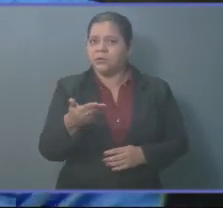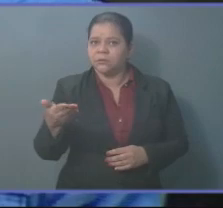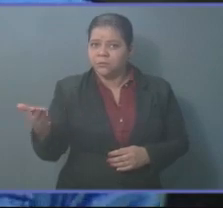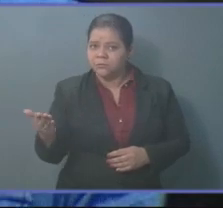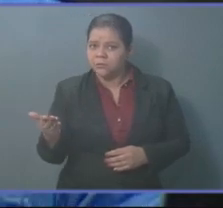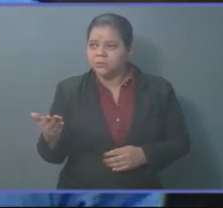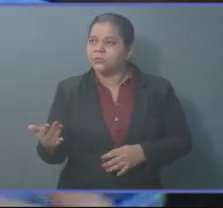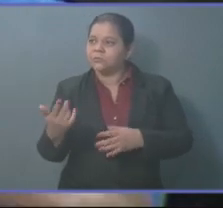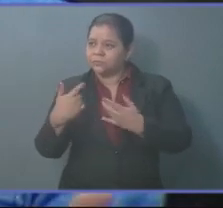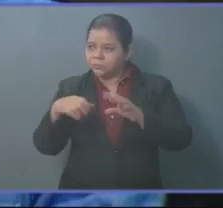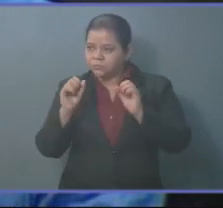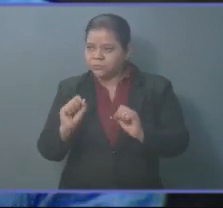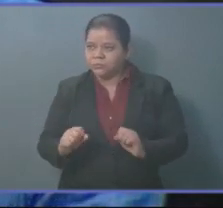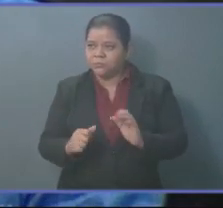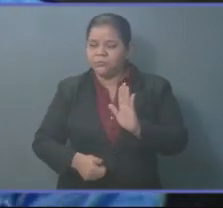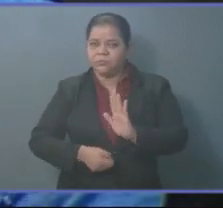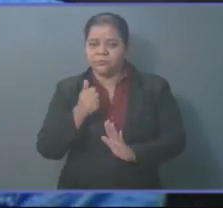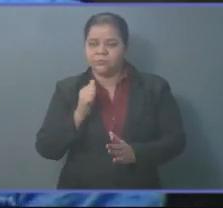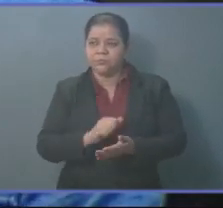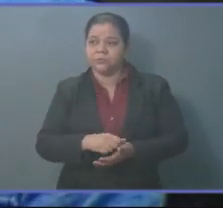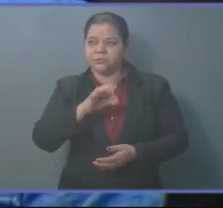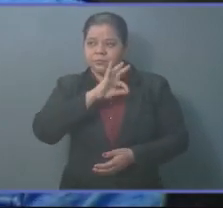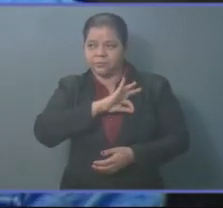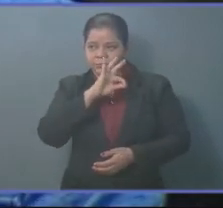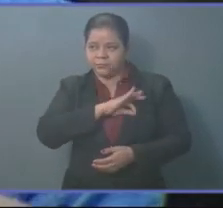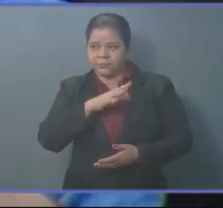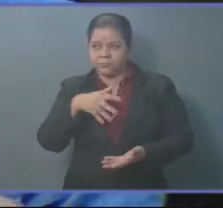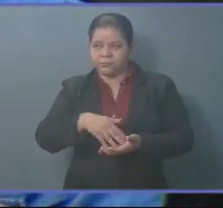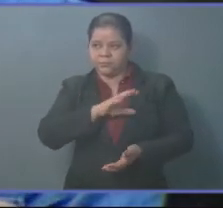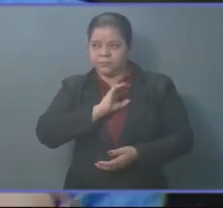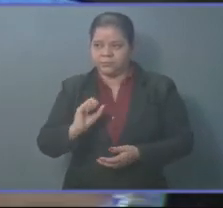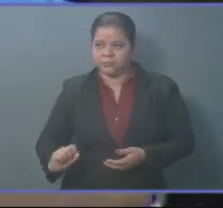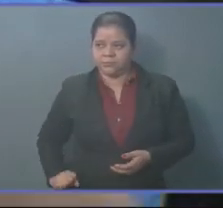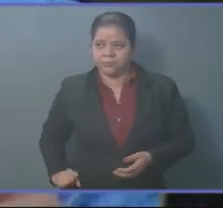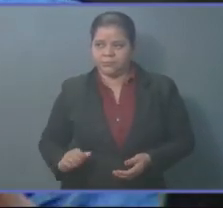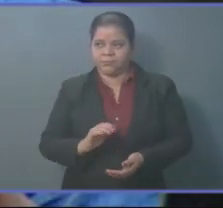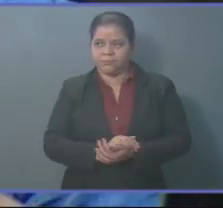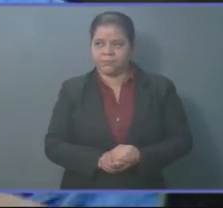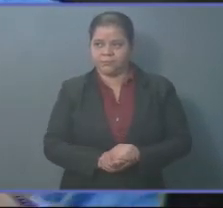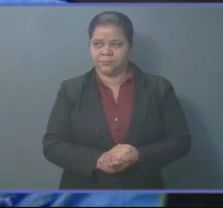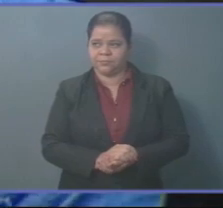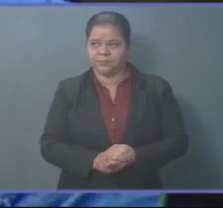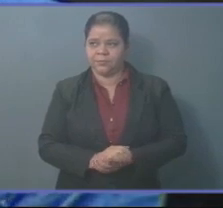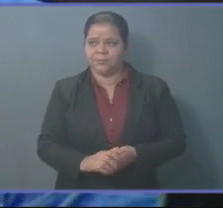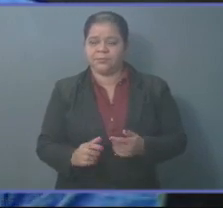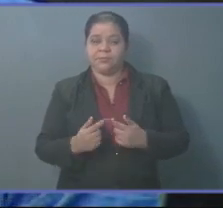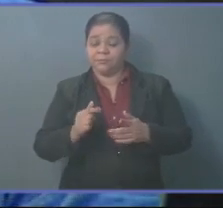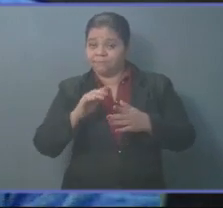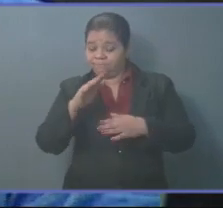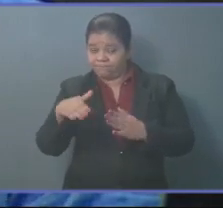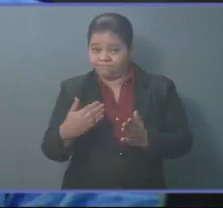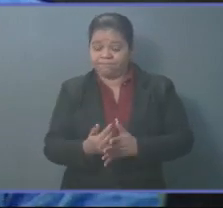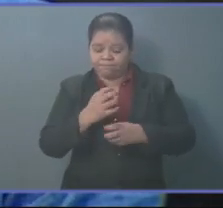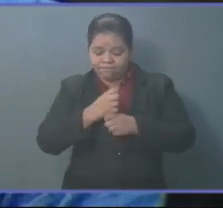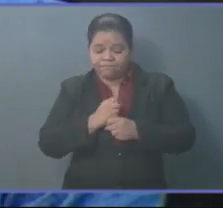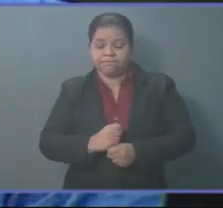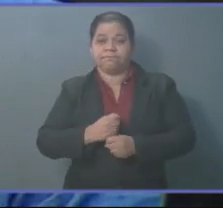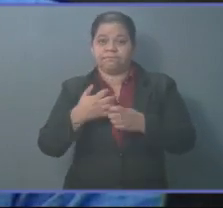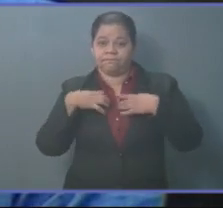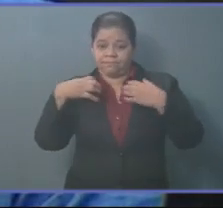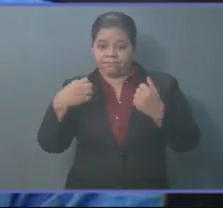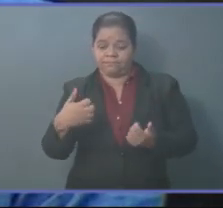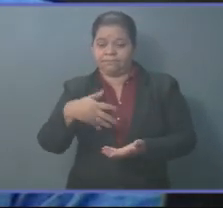permitan los beneficios para la población salvadoreña, las garantías para la preservación de la salud del pueblo